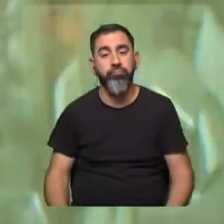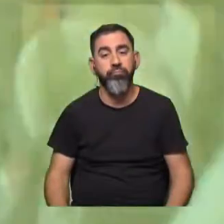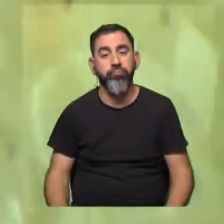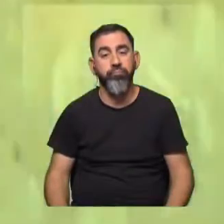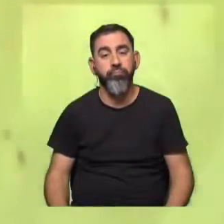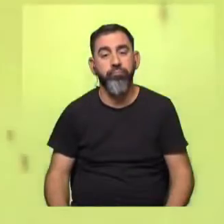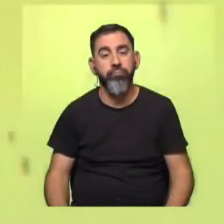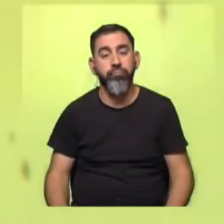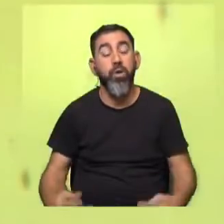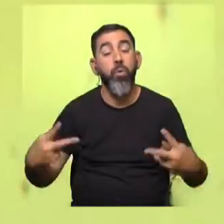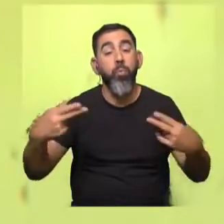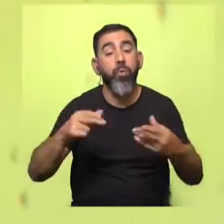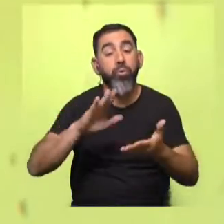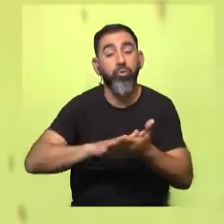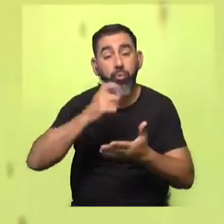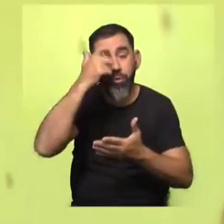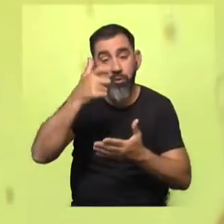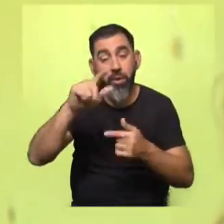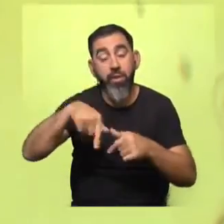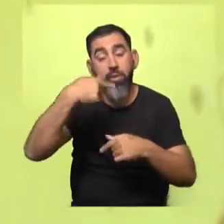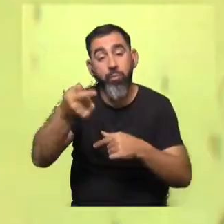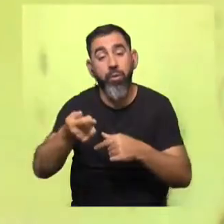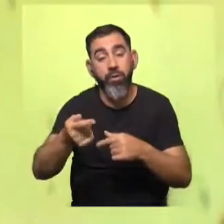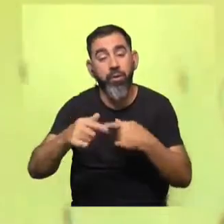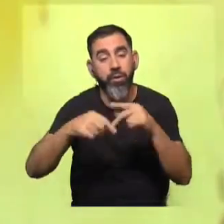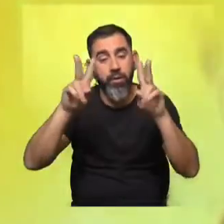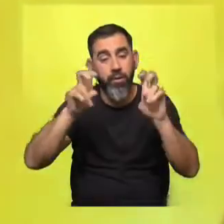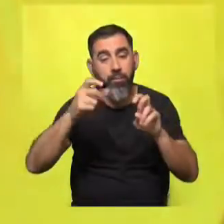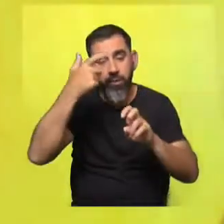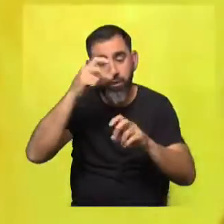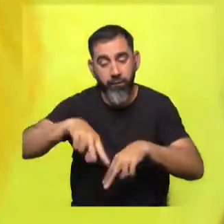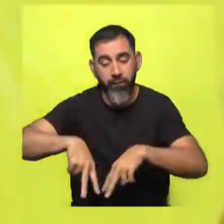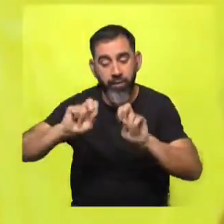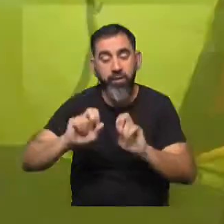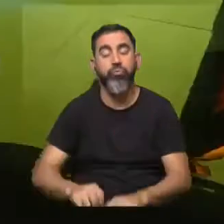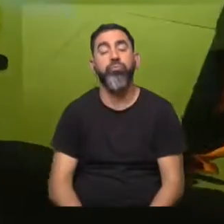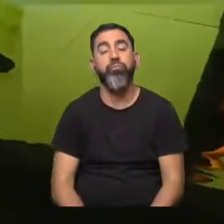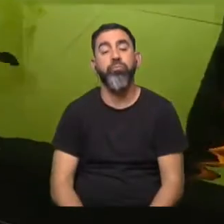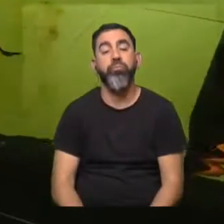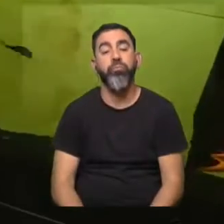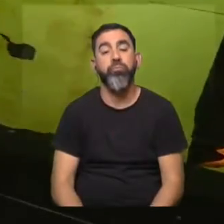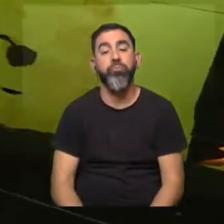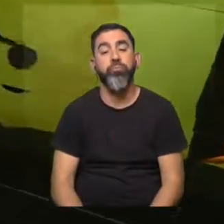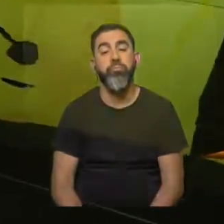invitación. Gracias. Nueva pausa en Sobreciencia. A la vuelta seguimos hablando de esto, de investigación en Uruguay.